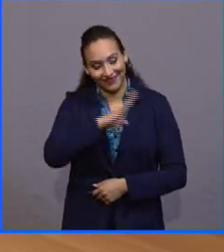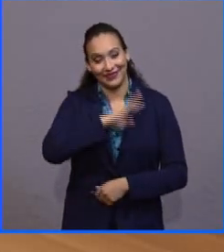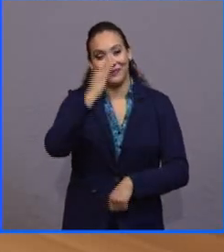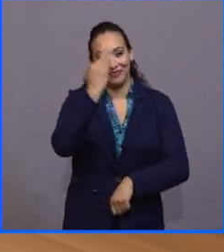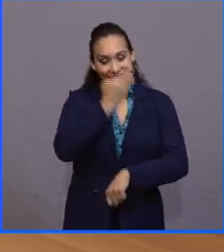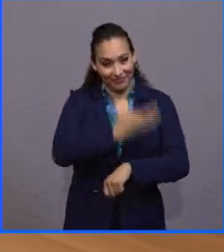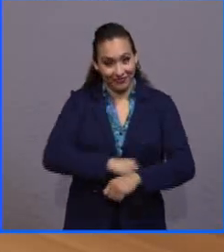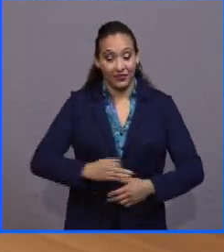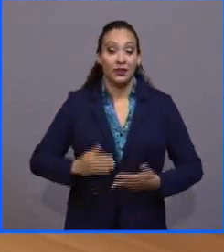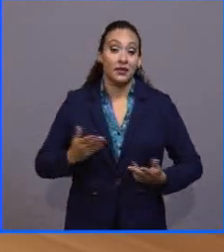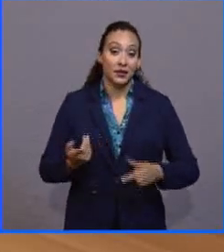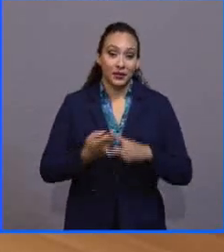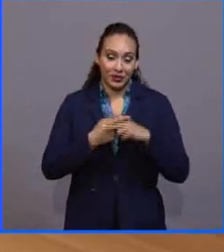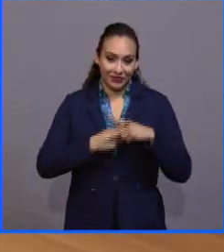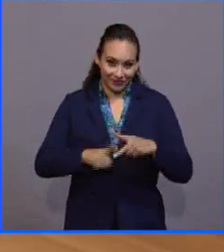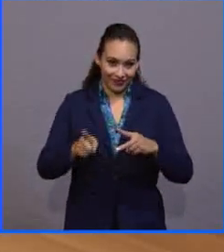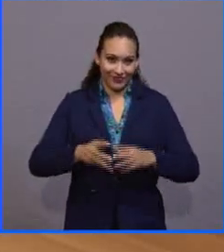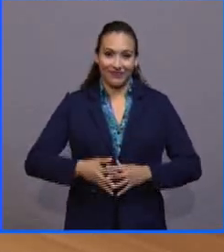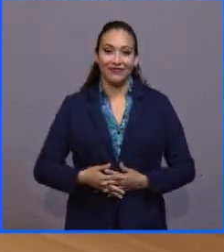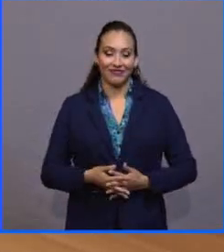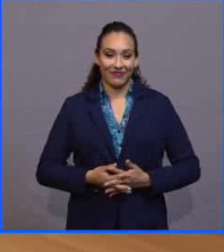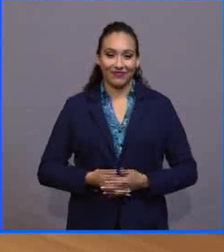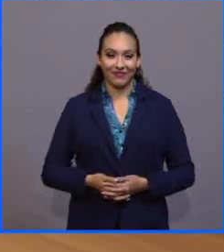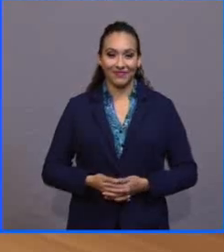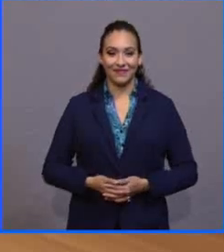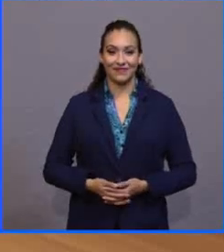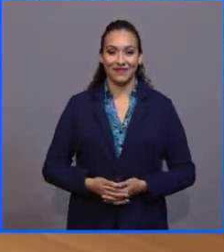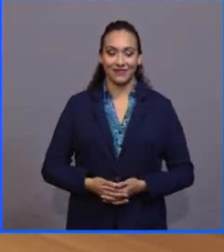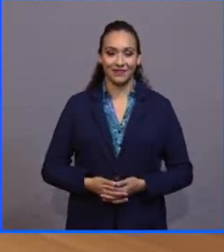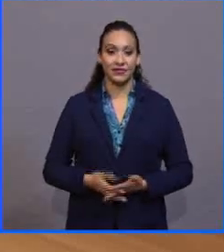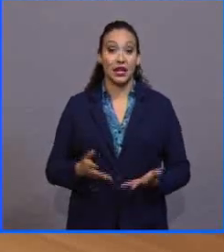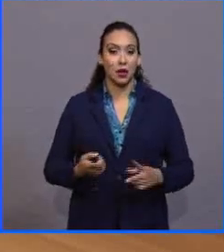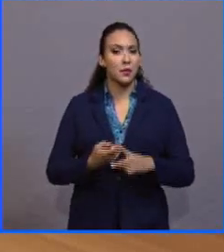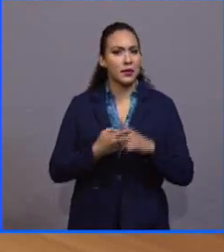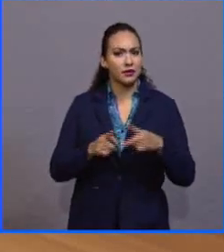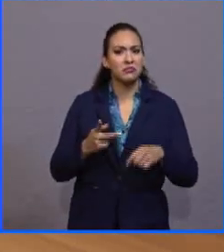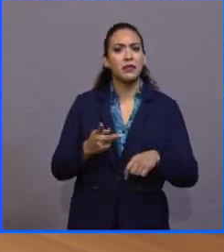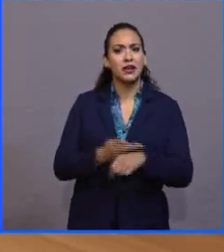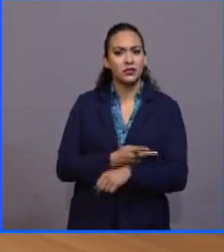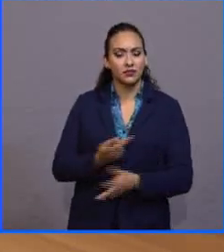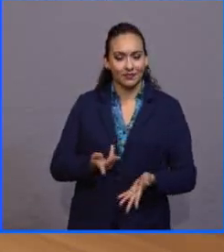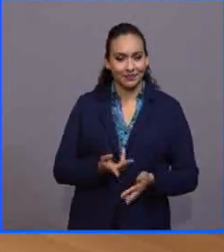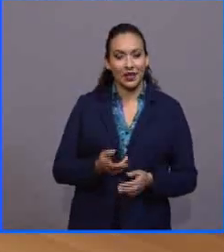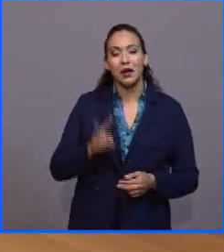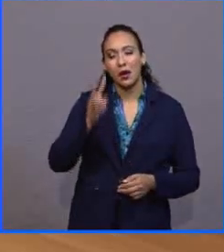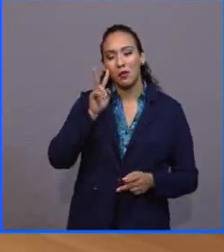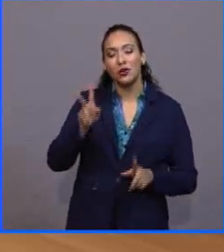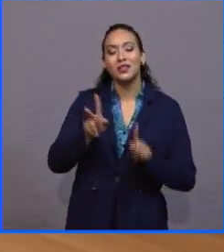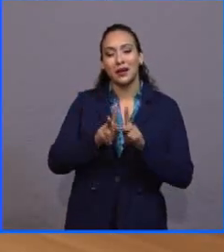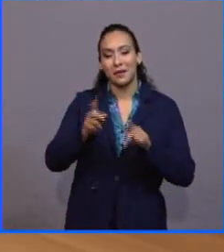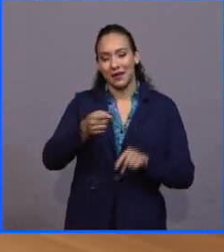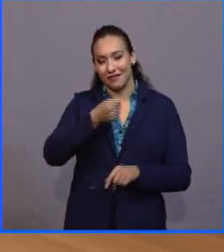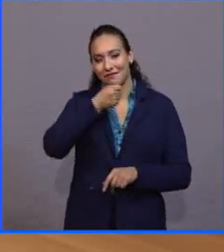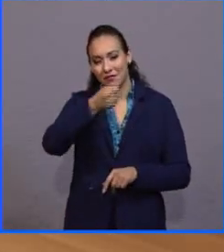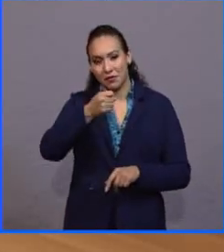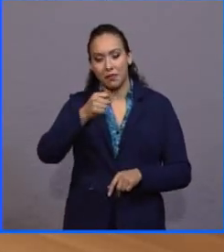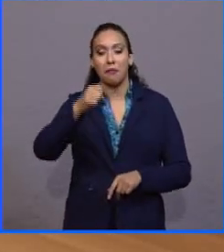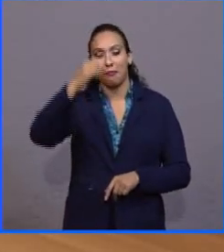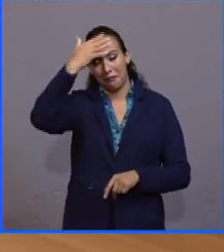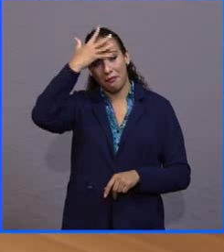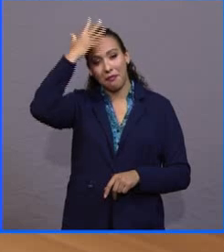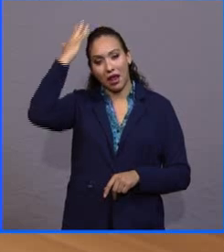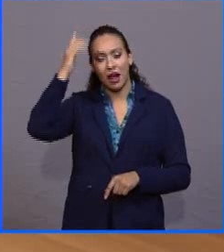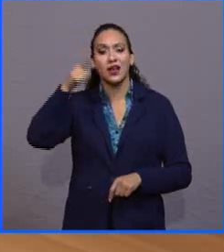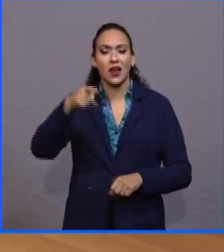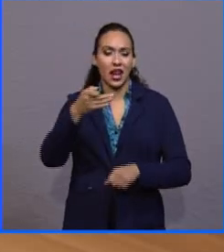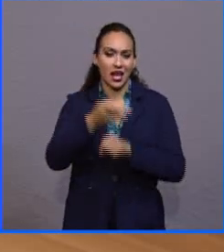señas mexicana. Vámonos con todas las noticias. Y abrimos precisamente con el reporte de mi compañero Mario López Peña. Se